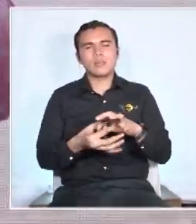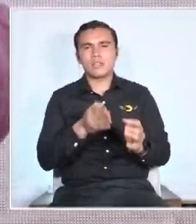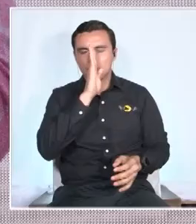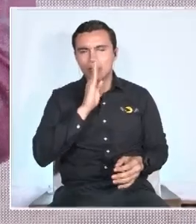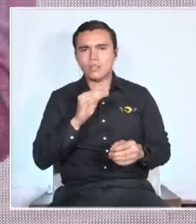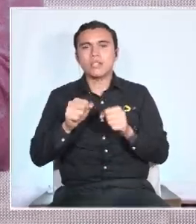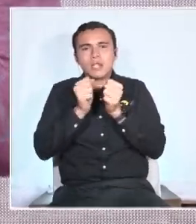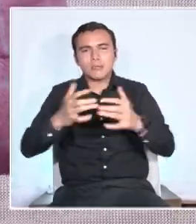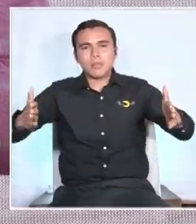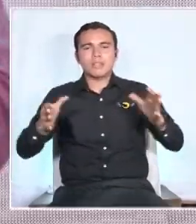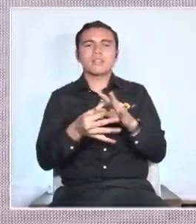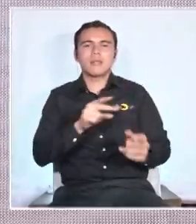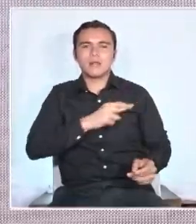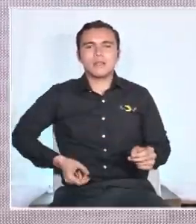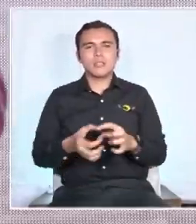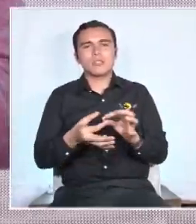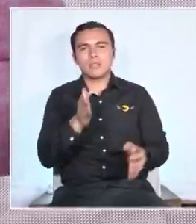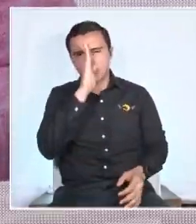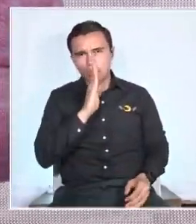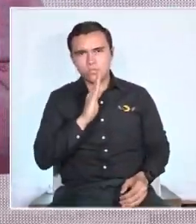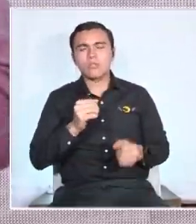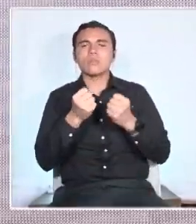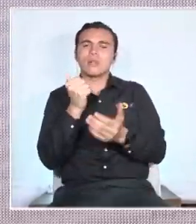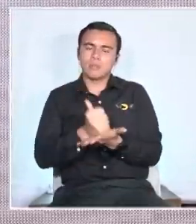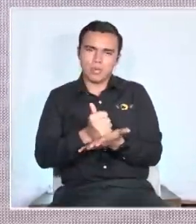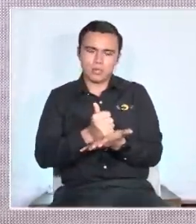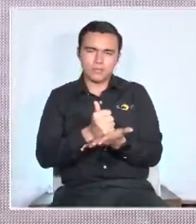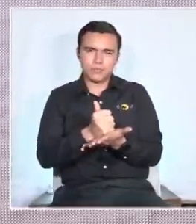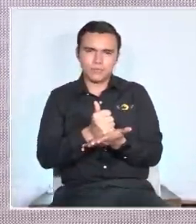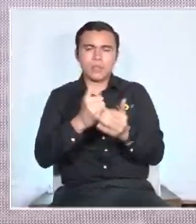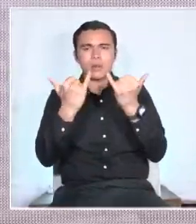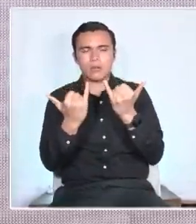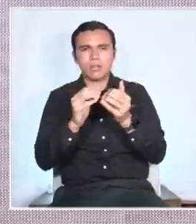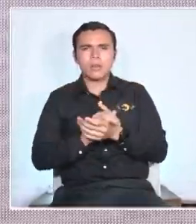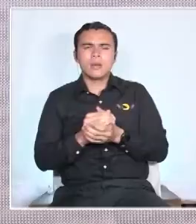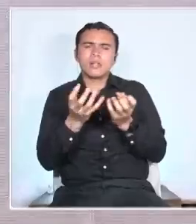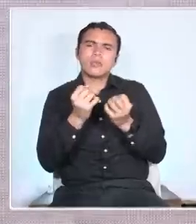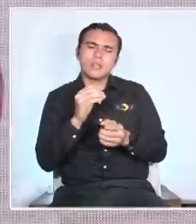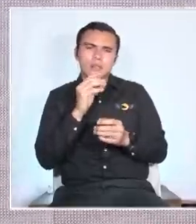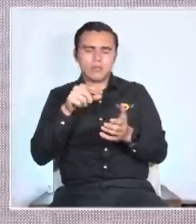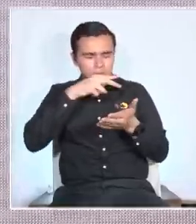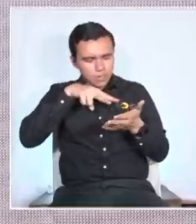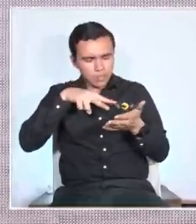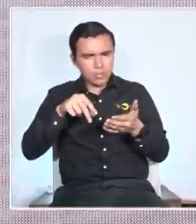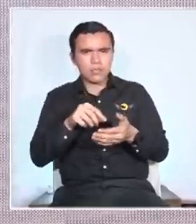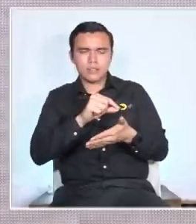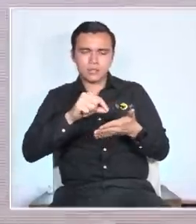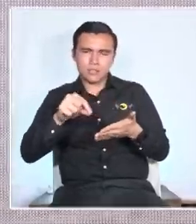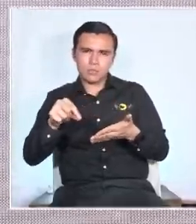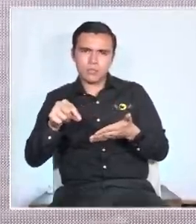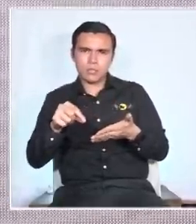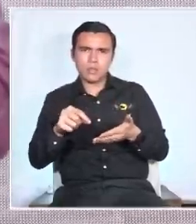expandir el reino de Dios. ¿Cuántos dicen amén? Ahora, quiero leer la escritura